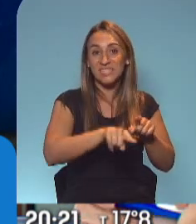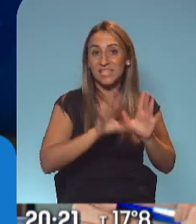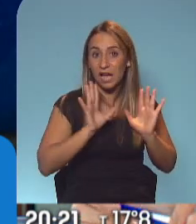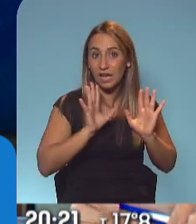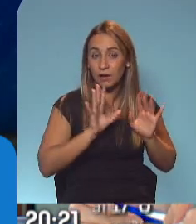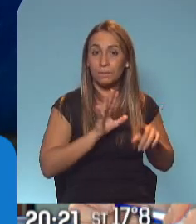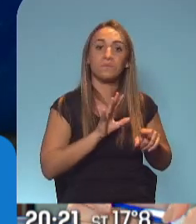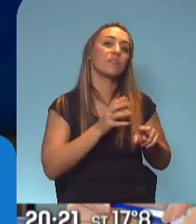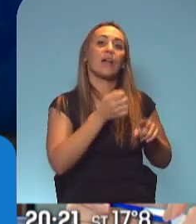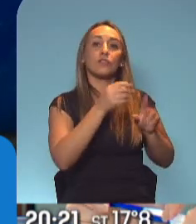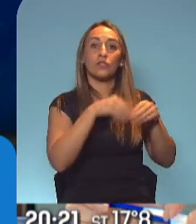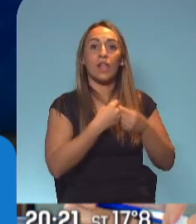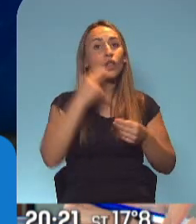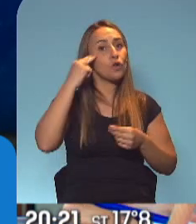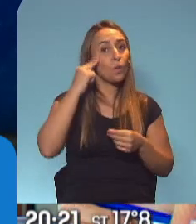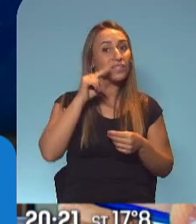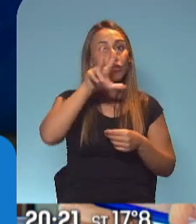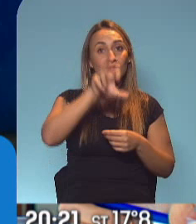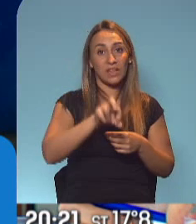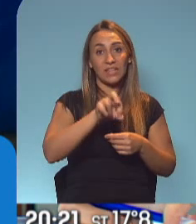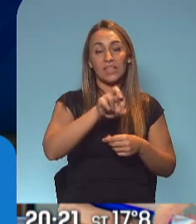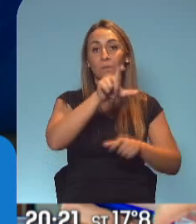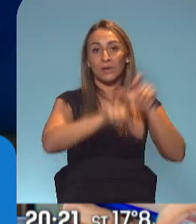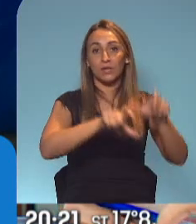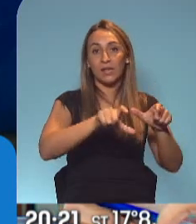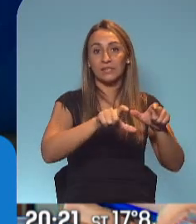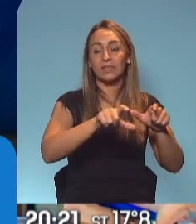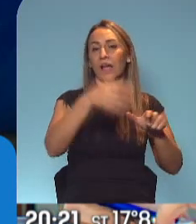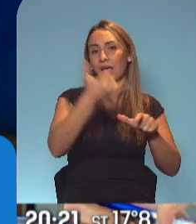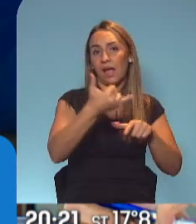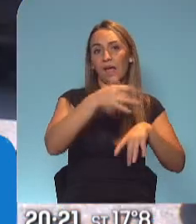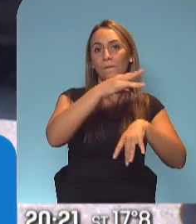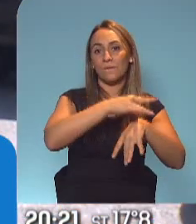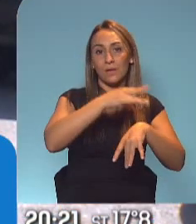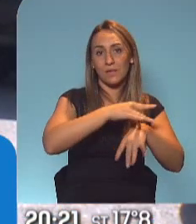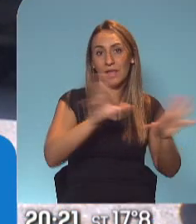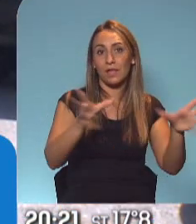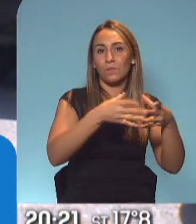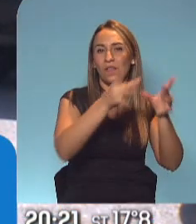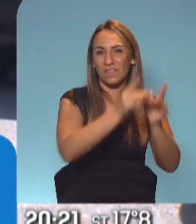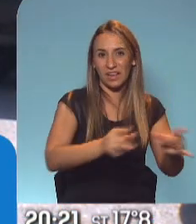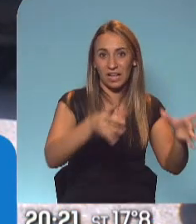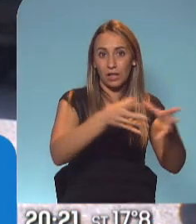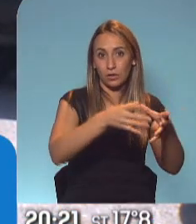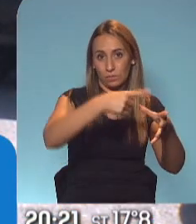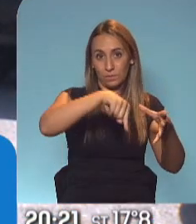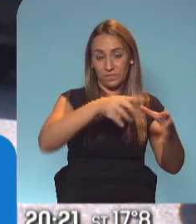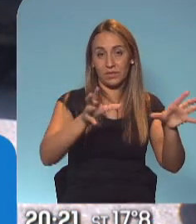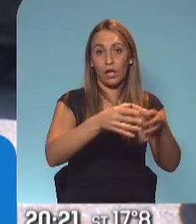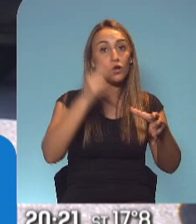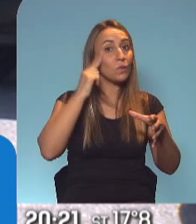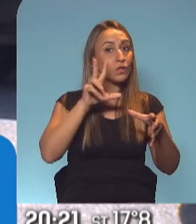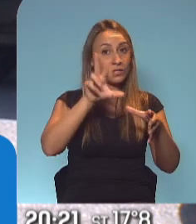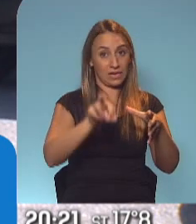el siguiente. Habría 930 casos con enfermedades de las previstas en el universo de riesgo, que son enfermedades críticas, ¿no? Bien,